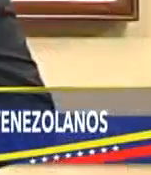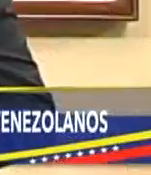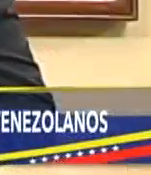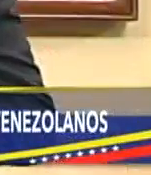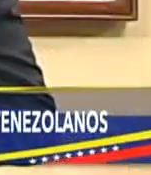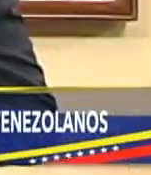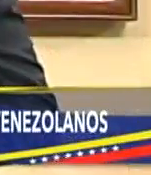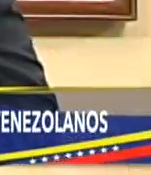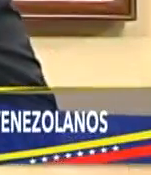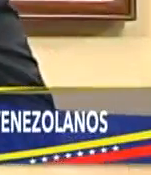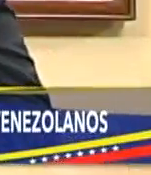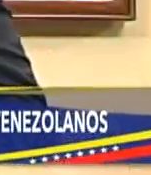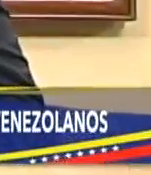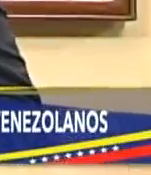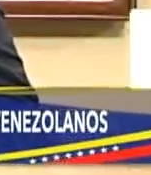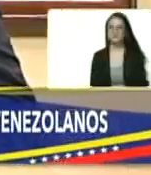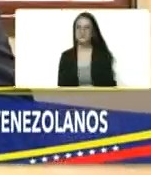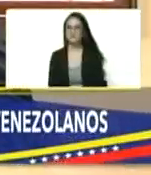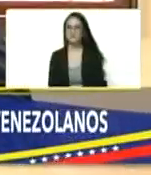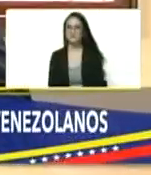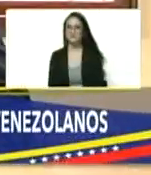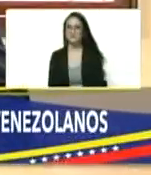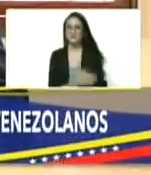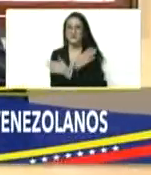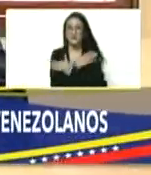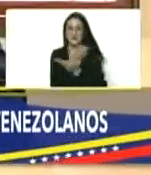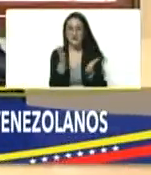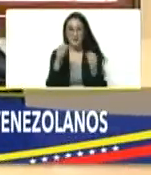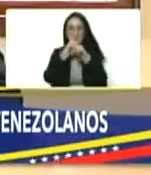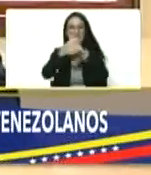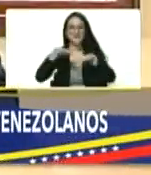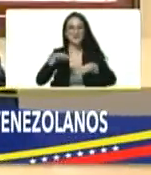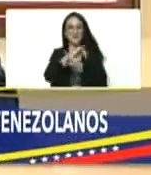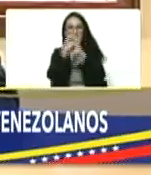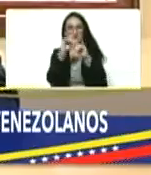Bendiciones y felicidades para todos y para todas.